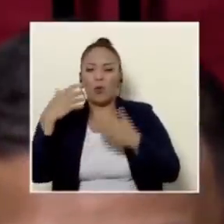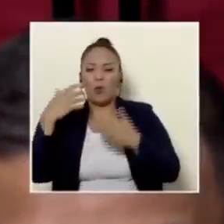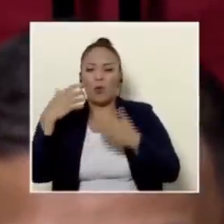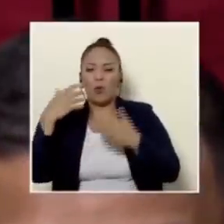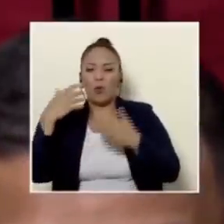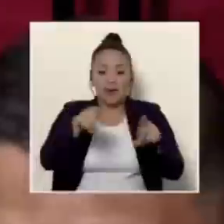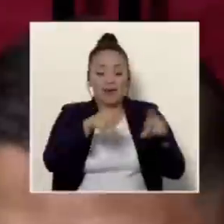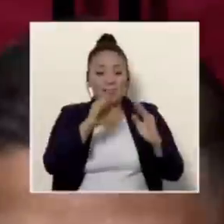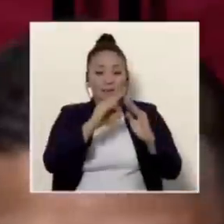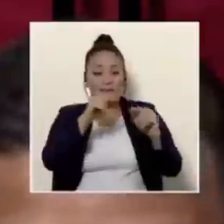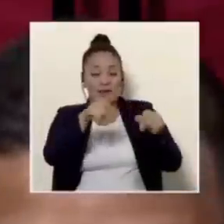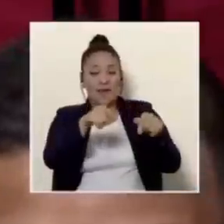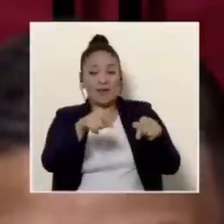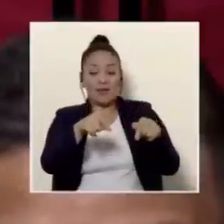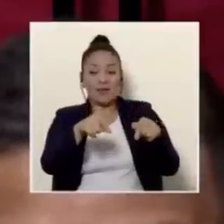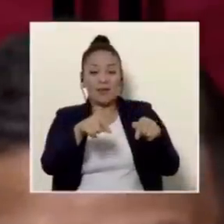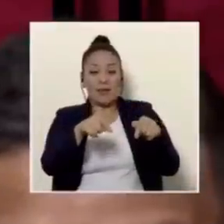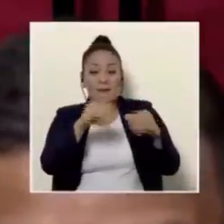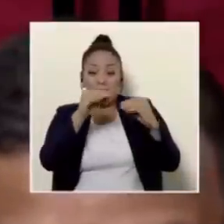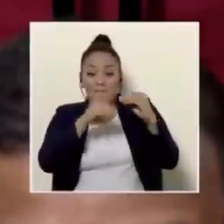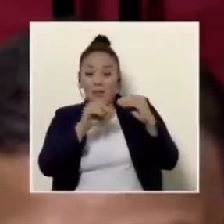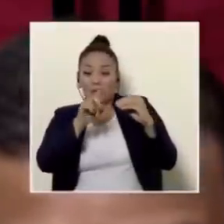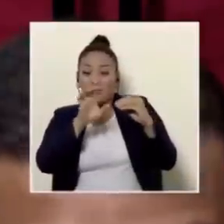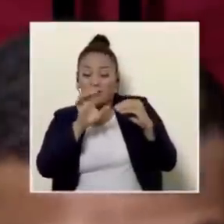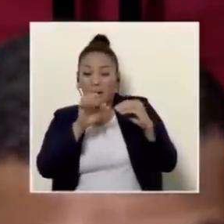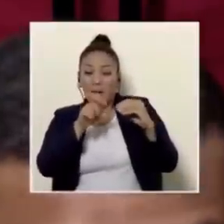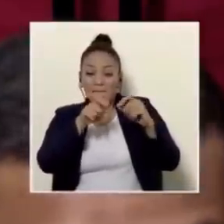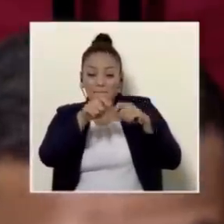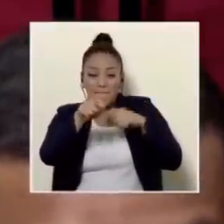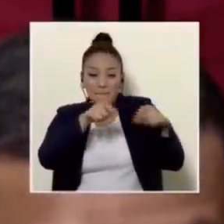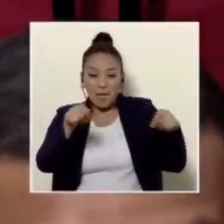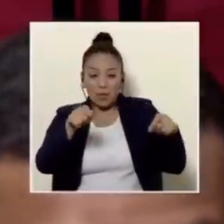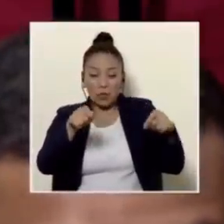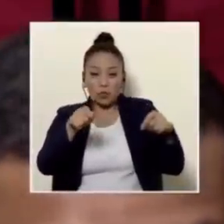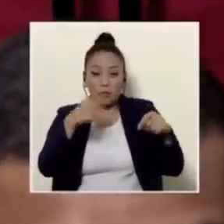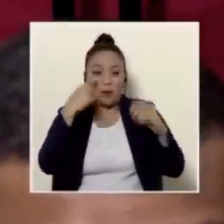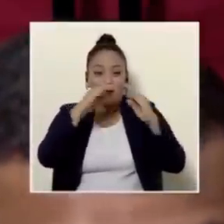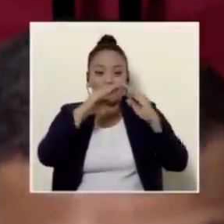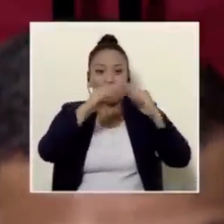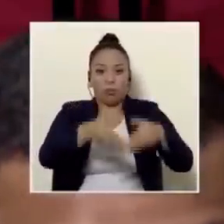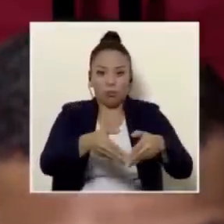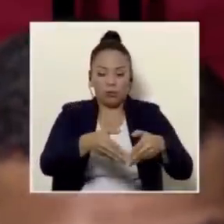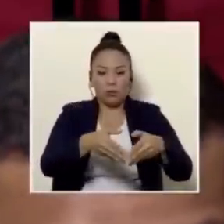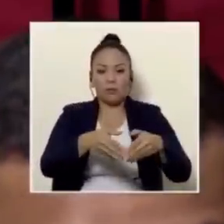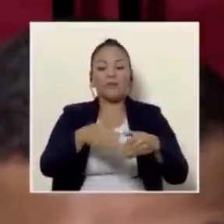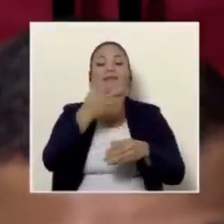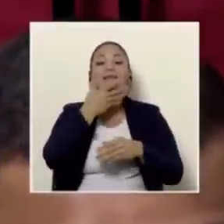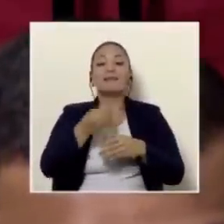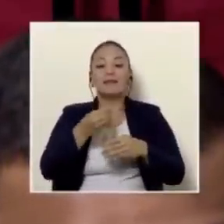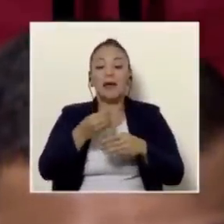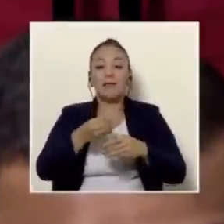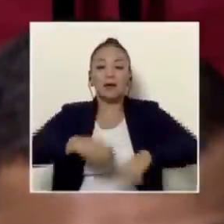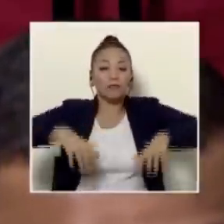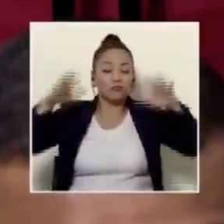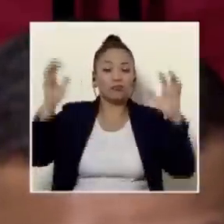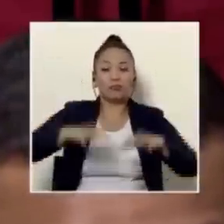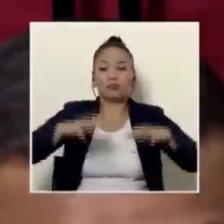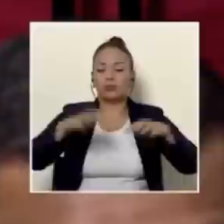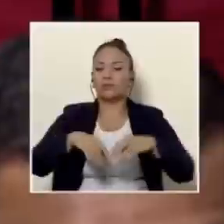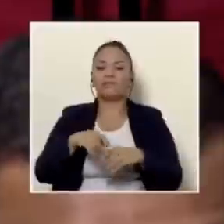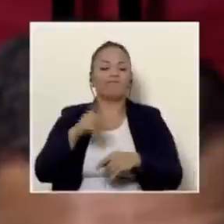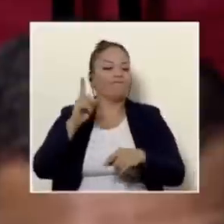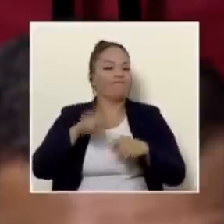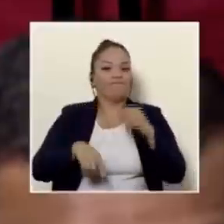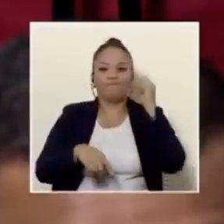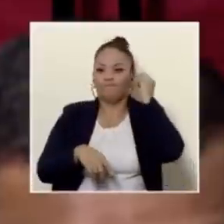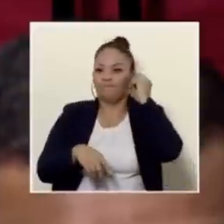menos de 100 metros, y la llena que espera para diciembre en este sector va a ser algo prácticamente